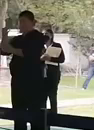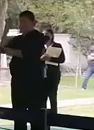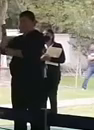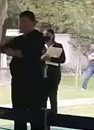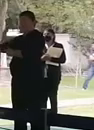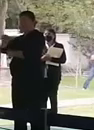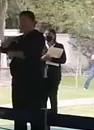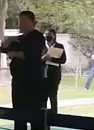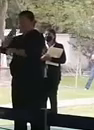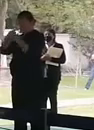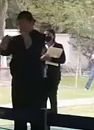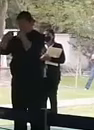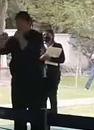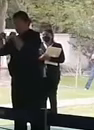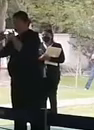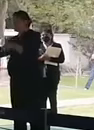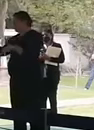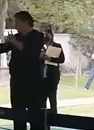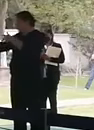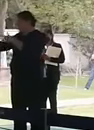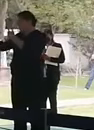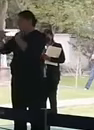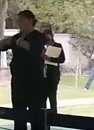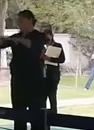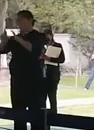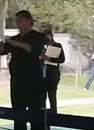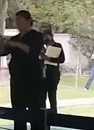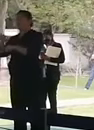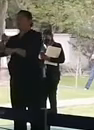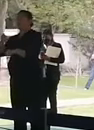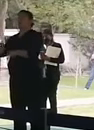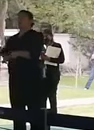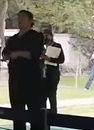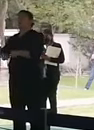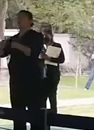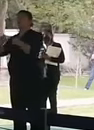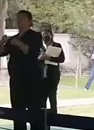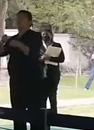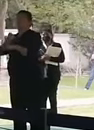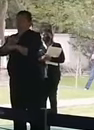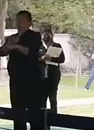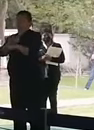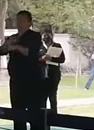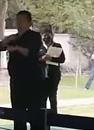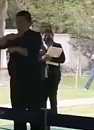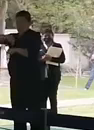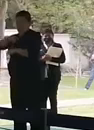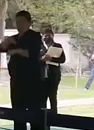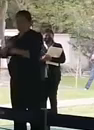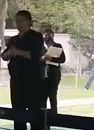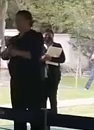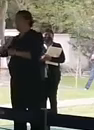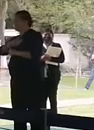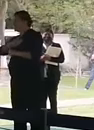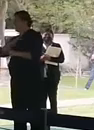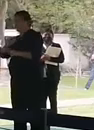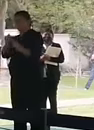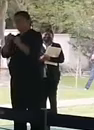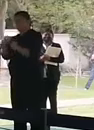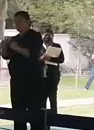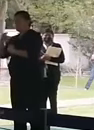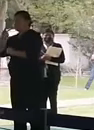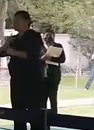manera virtual con los representantes del gobierno de los Estados Unidos, para nosotros quedó firme su